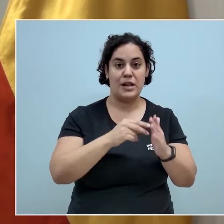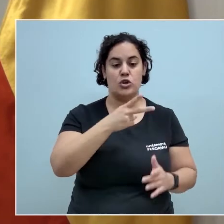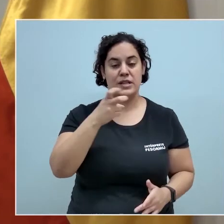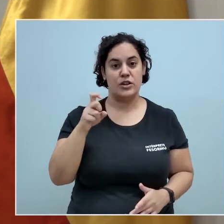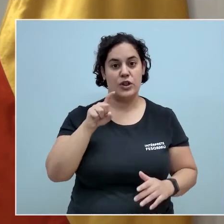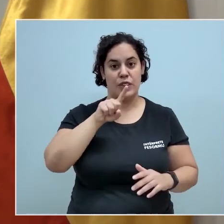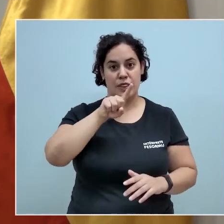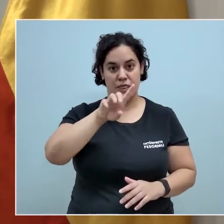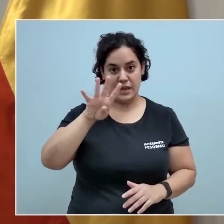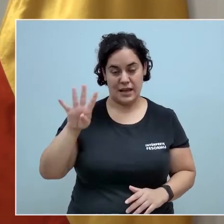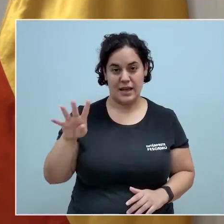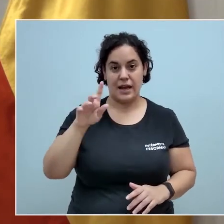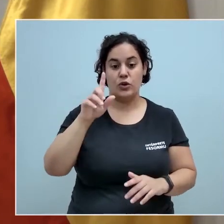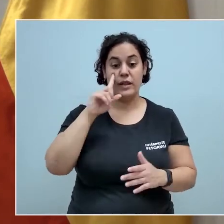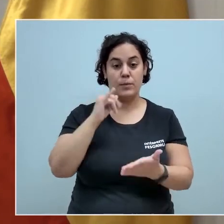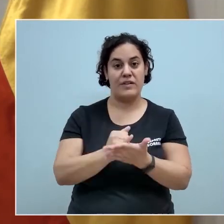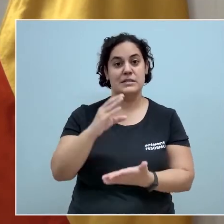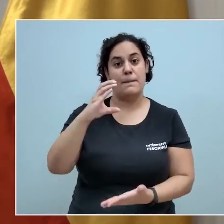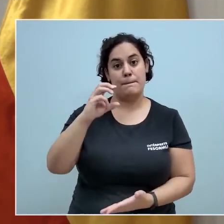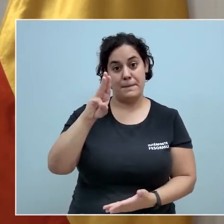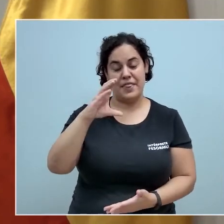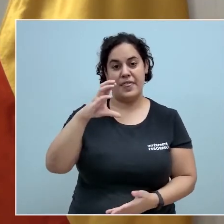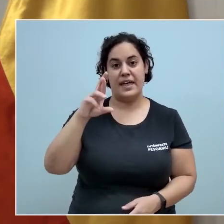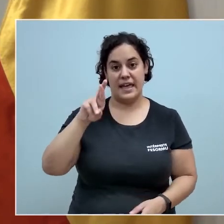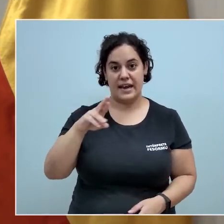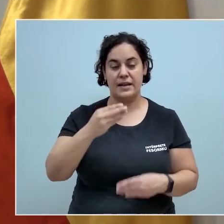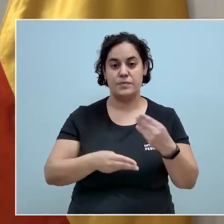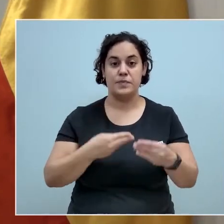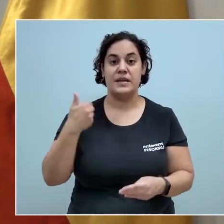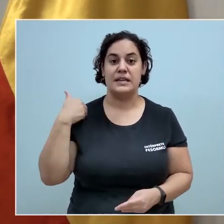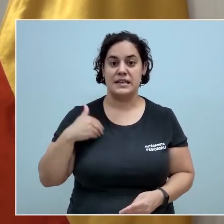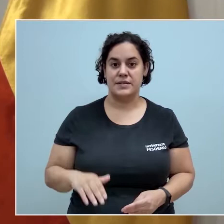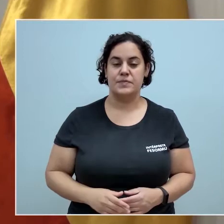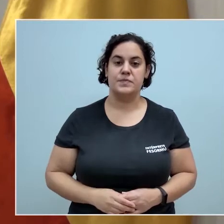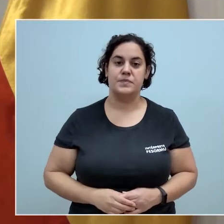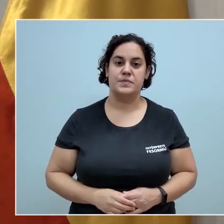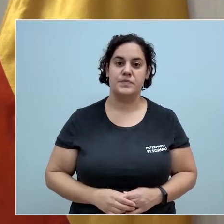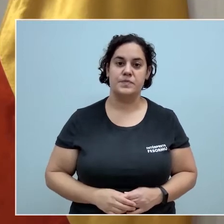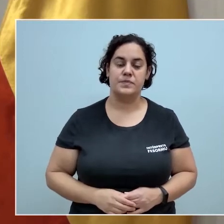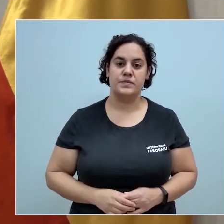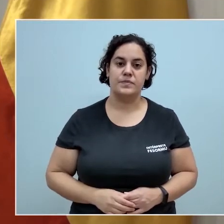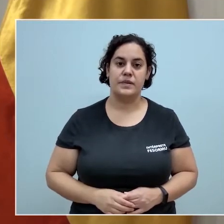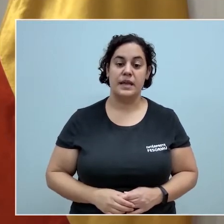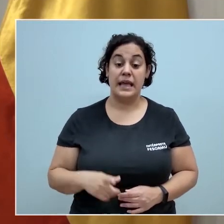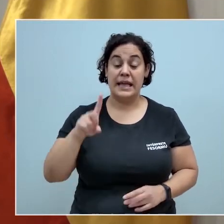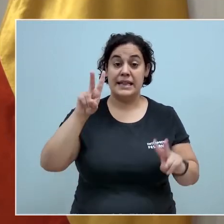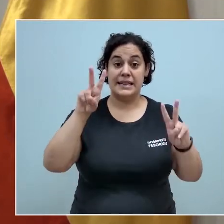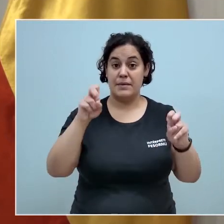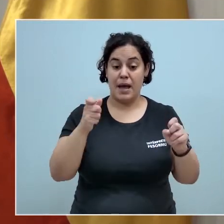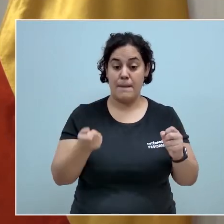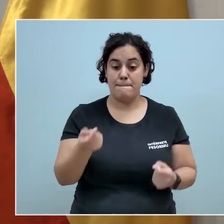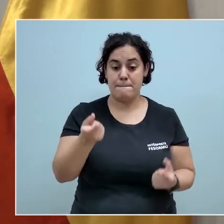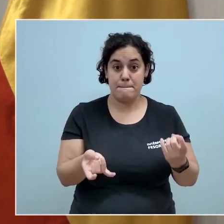84.257 pruebas PCR y solo ayer sobrepasamos ampliamente las 1.300 pruebas PCR. En cuanto a los brotes, el Servicio